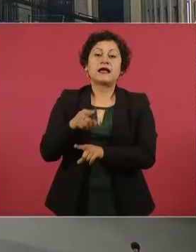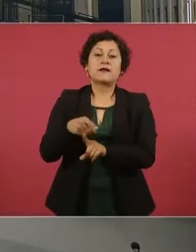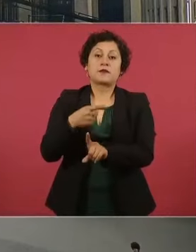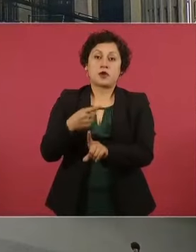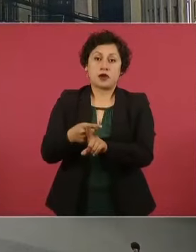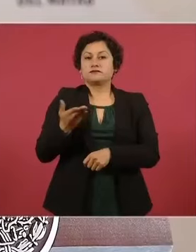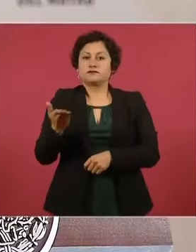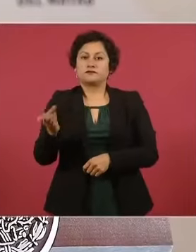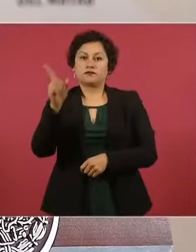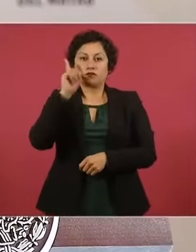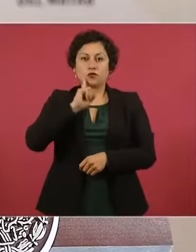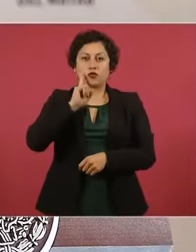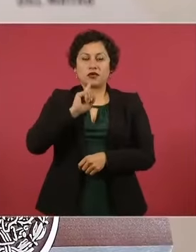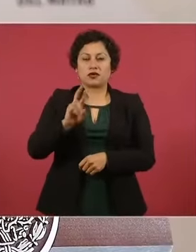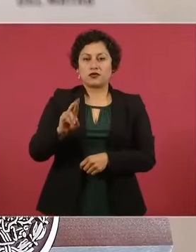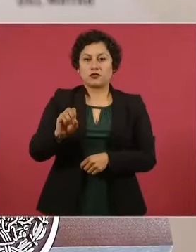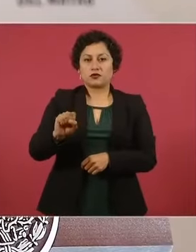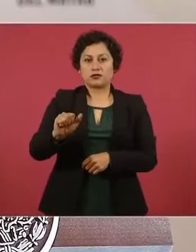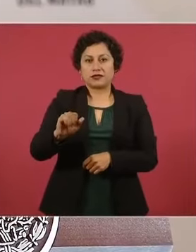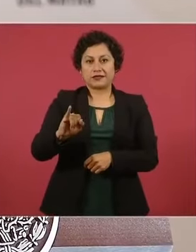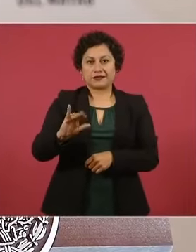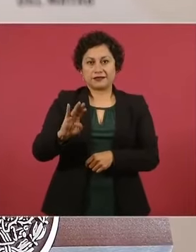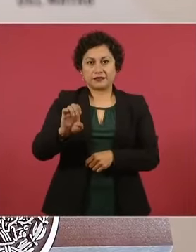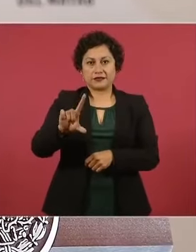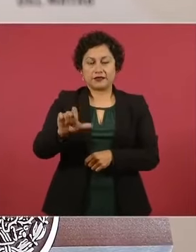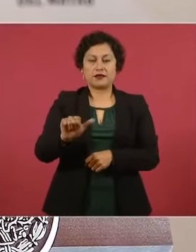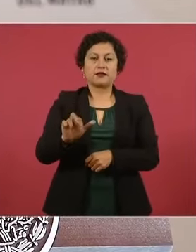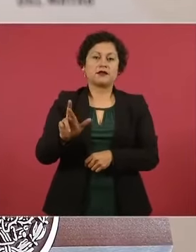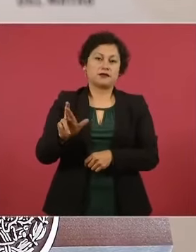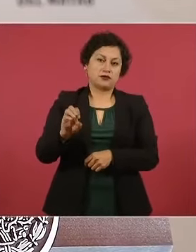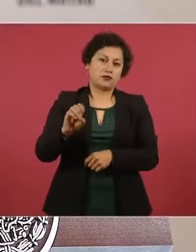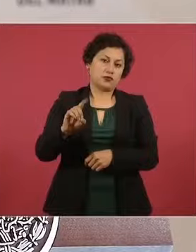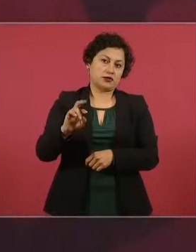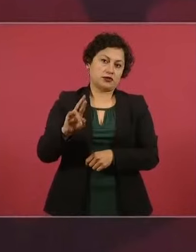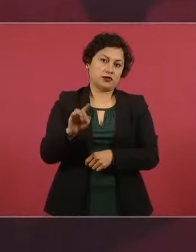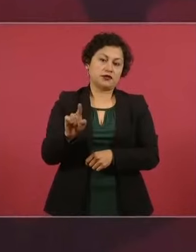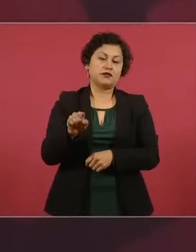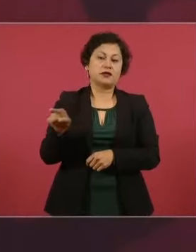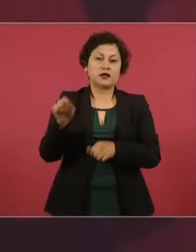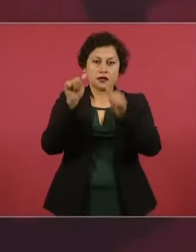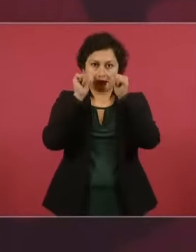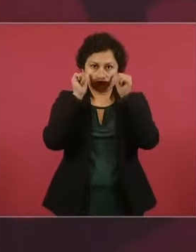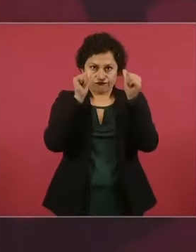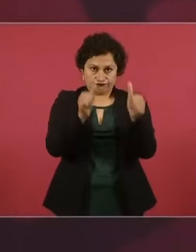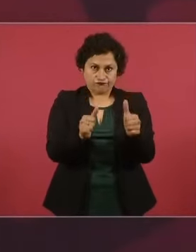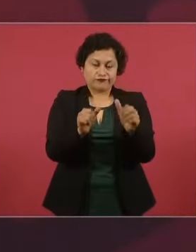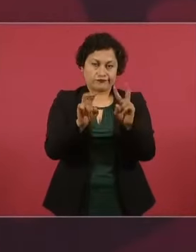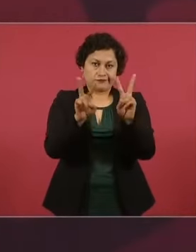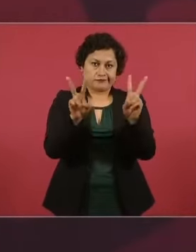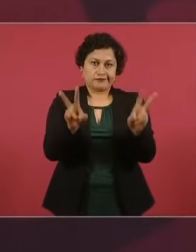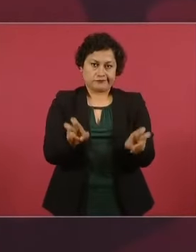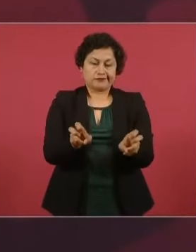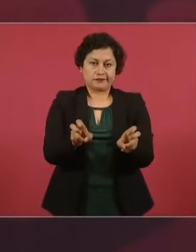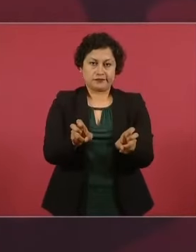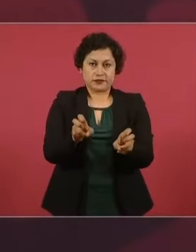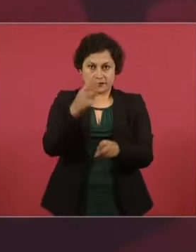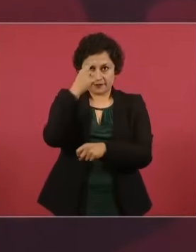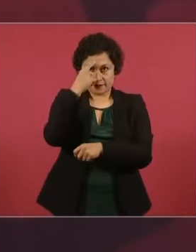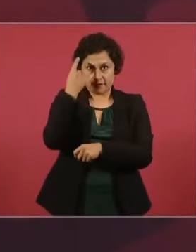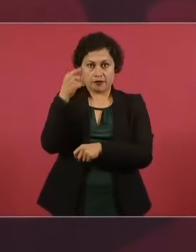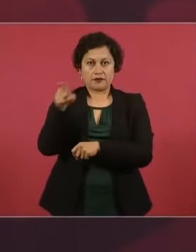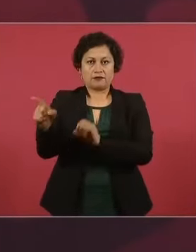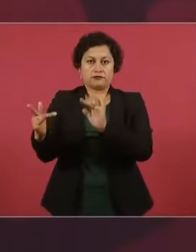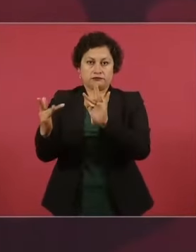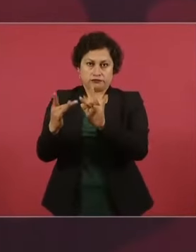López Obrador explicó que pidió permiso al reportero para tomar el micrófono la imagen muestra el enojo del presidente cuando lo cuestionan